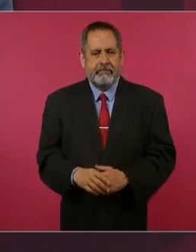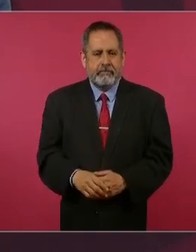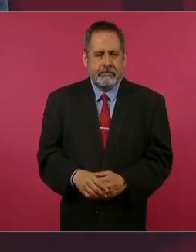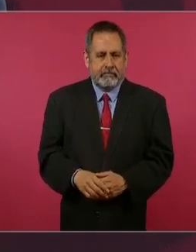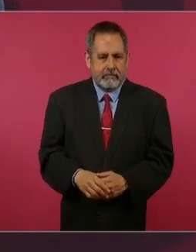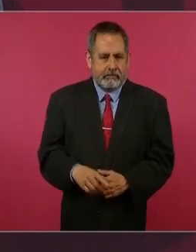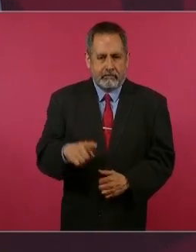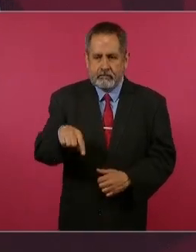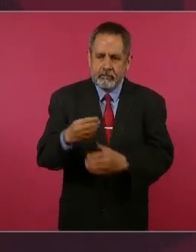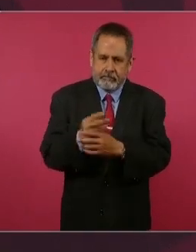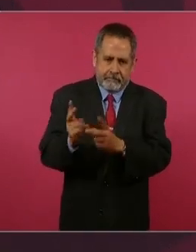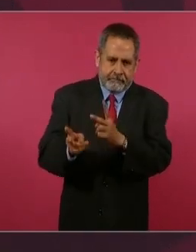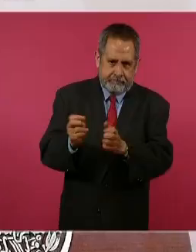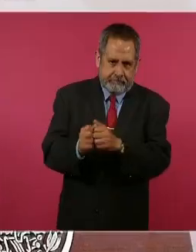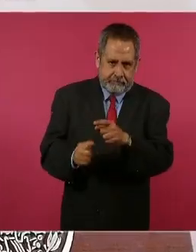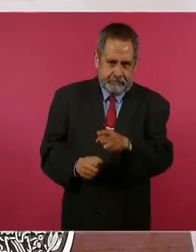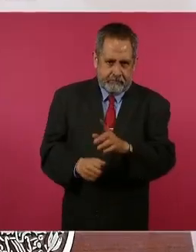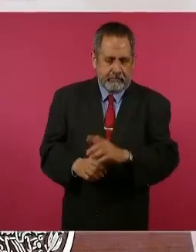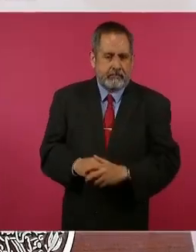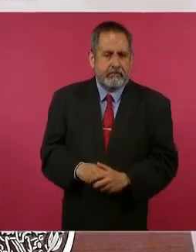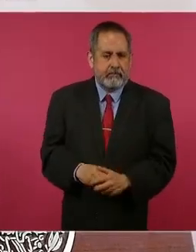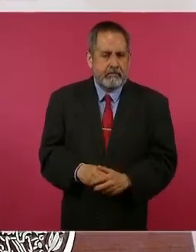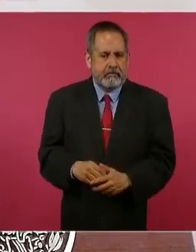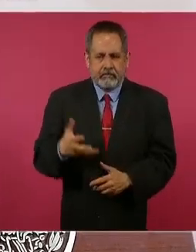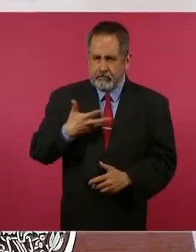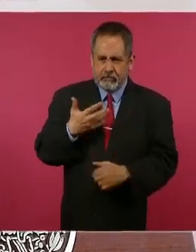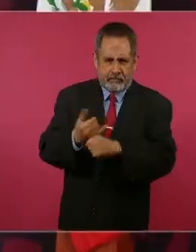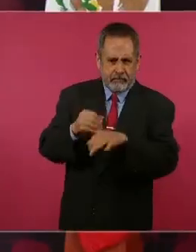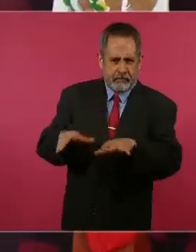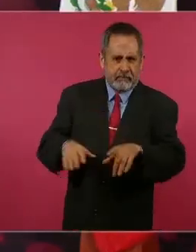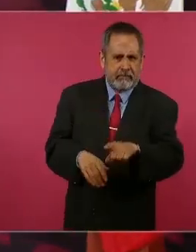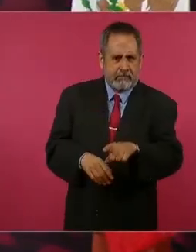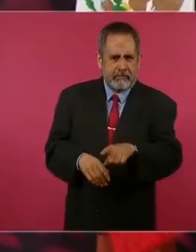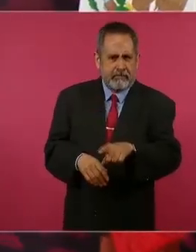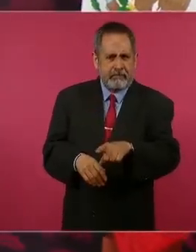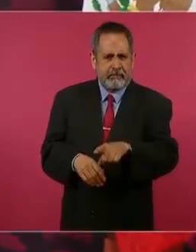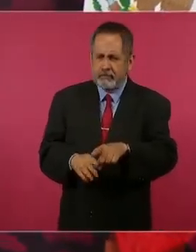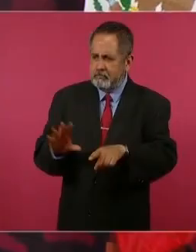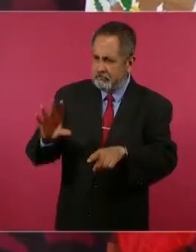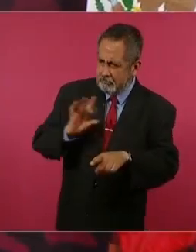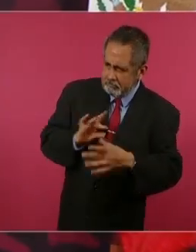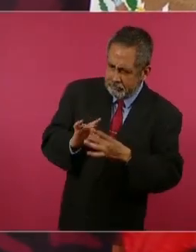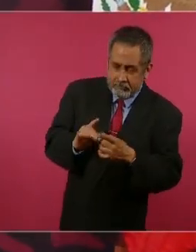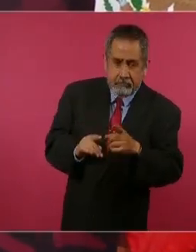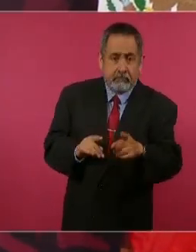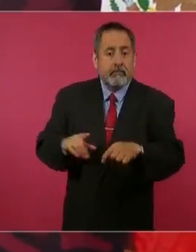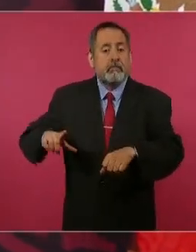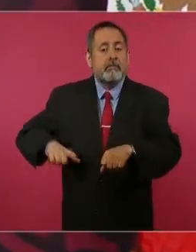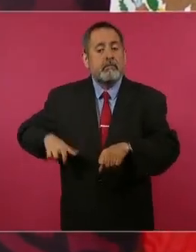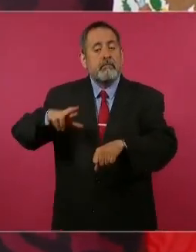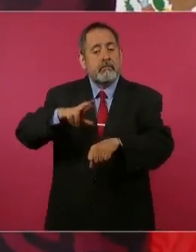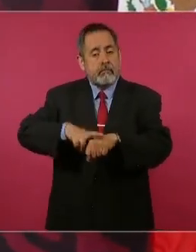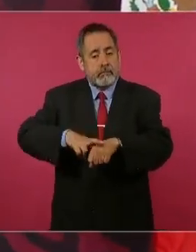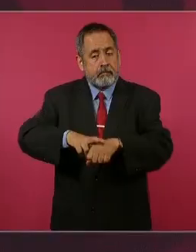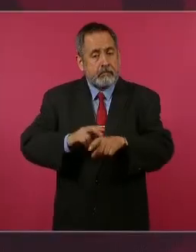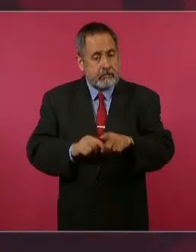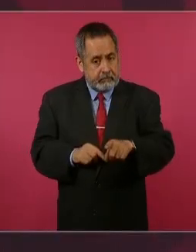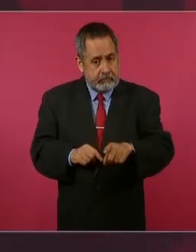que dije hablaron tengo la información que el gobernador